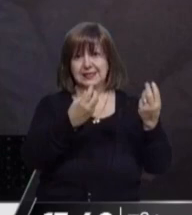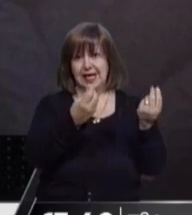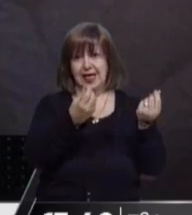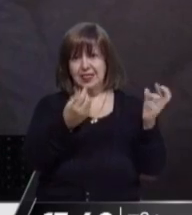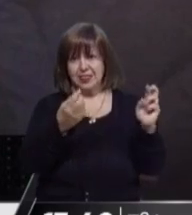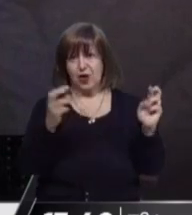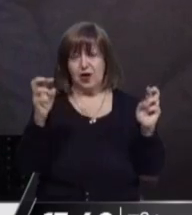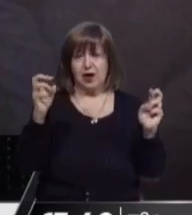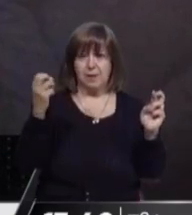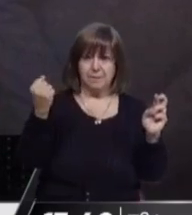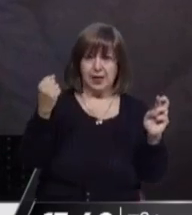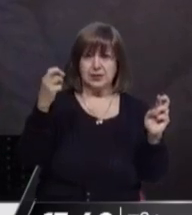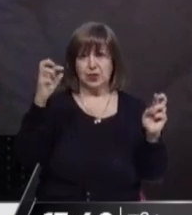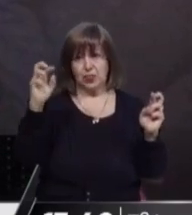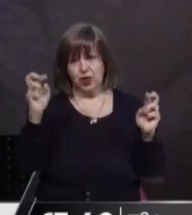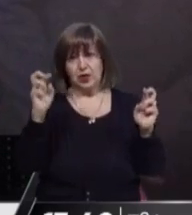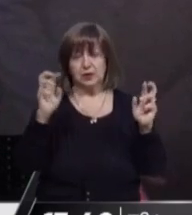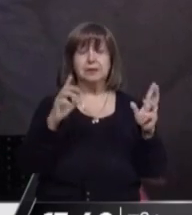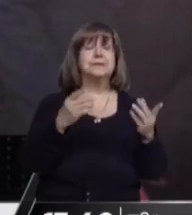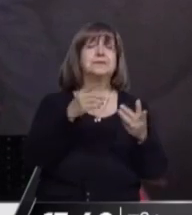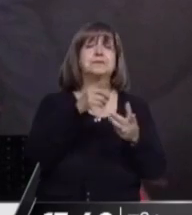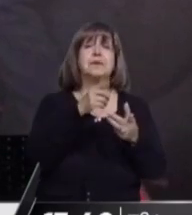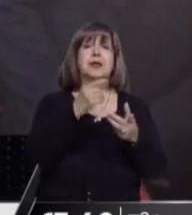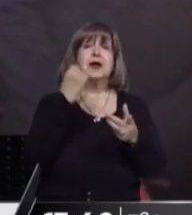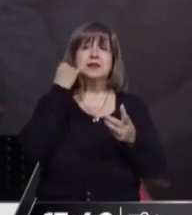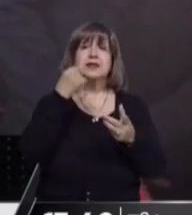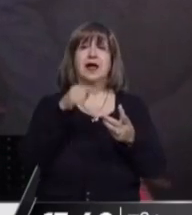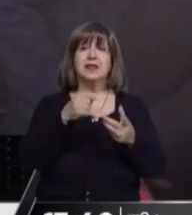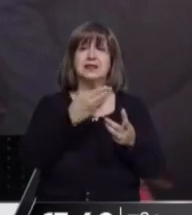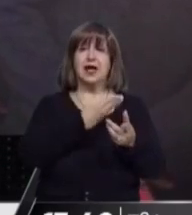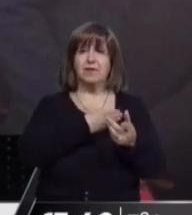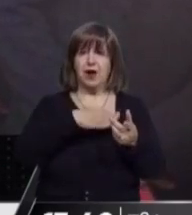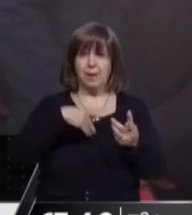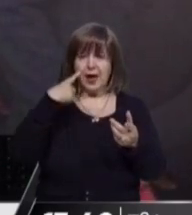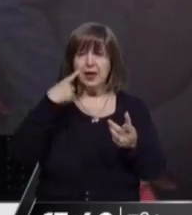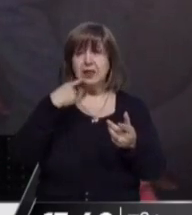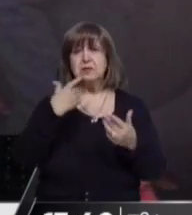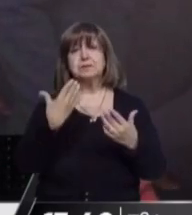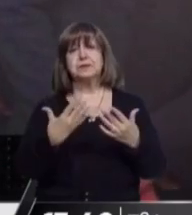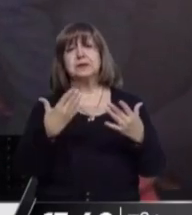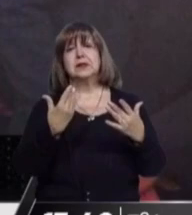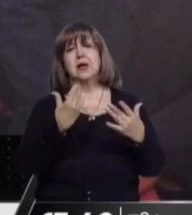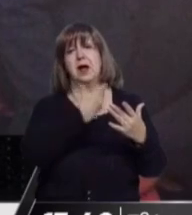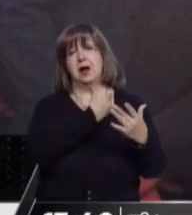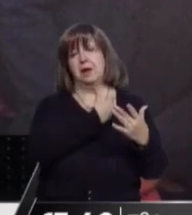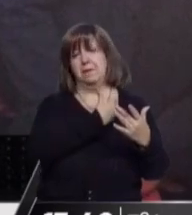técnico del fondo resaltó que las metas del primer trimestre, tanto la de reservas netas del